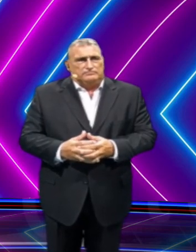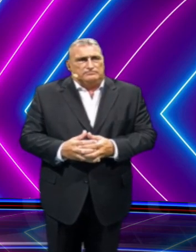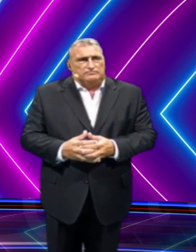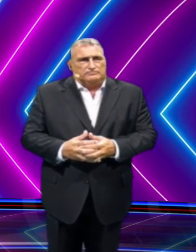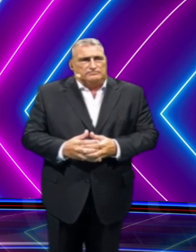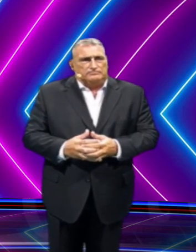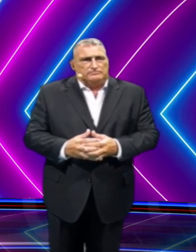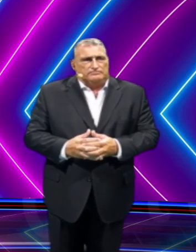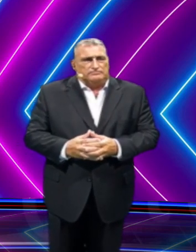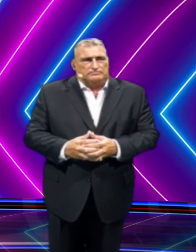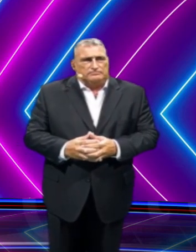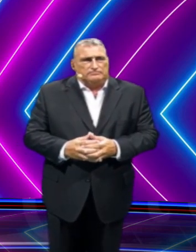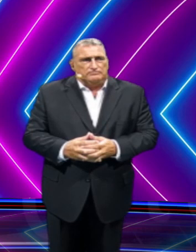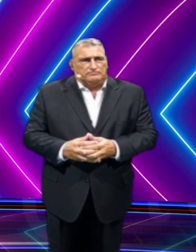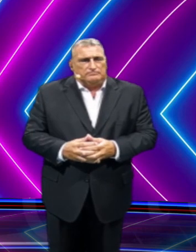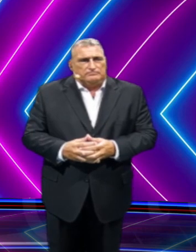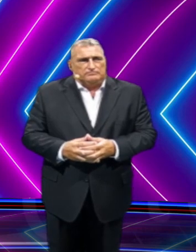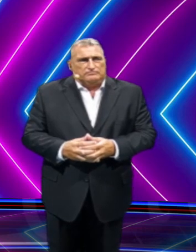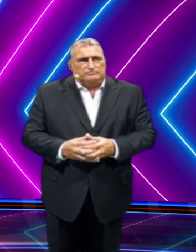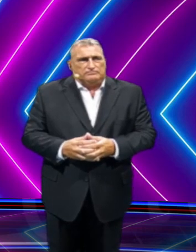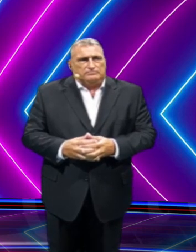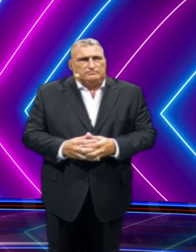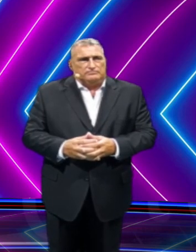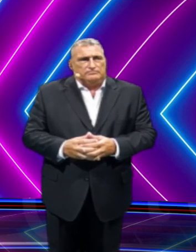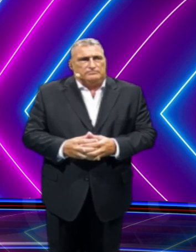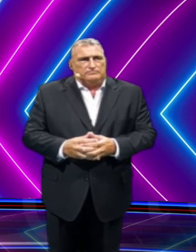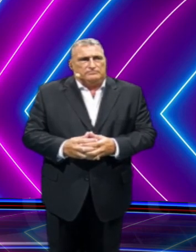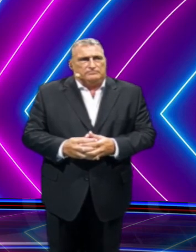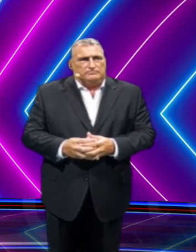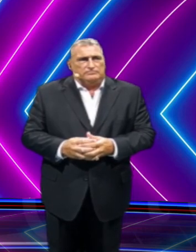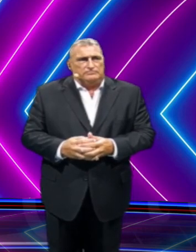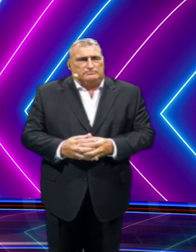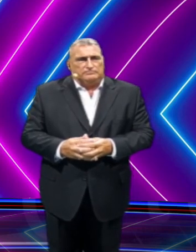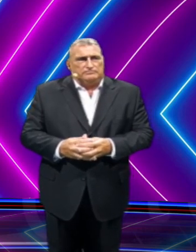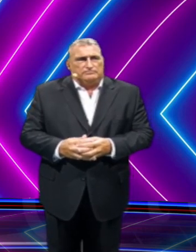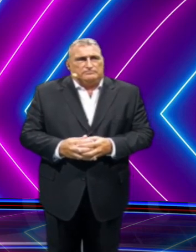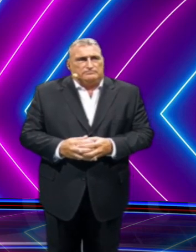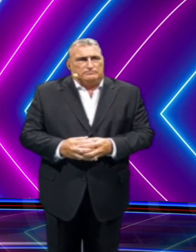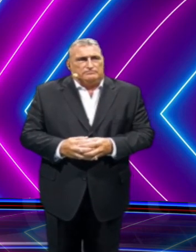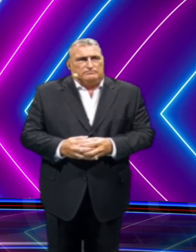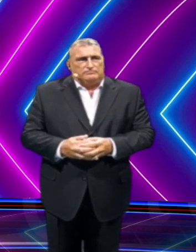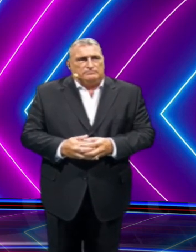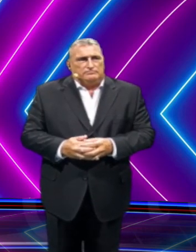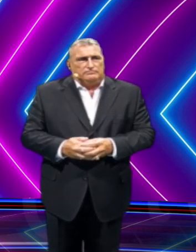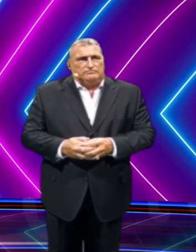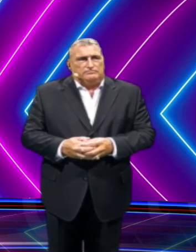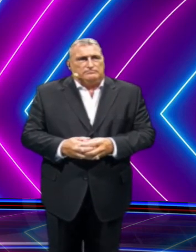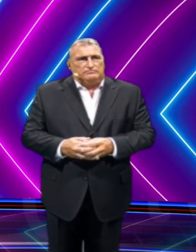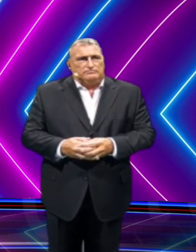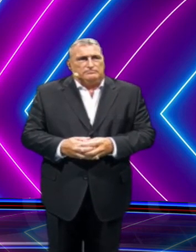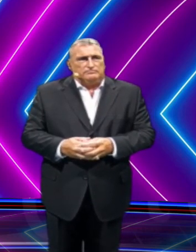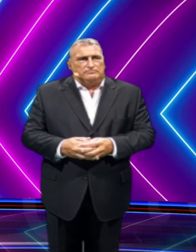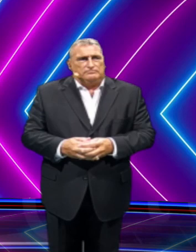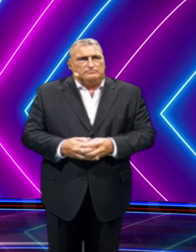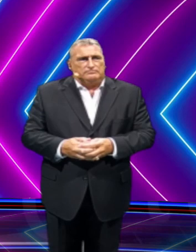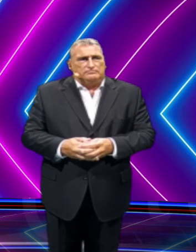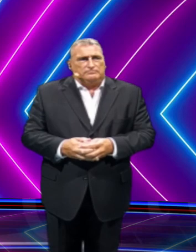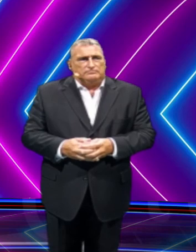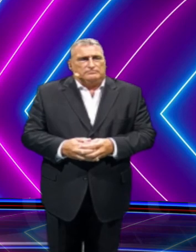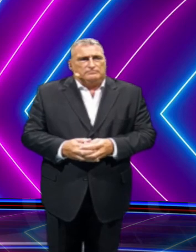o cualquier tipo de cuestión, hasta, digamos, su nacionalidad? Lo cual obviamente es cuestionable. A